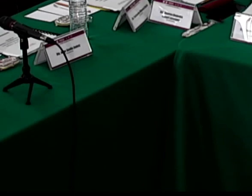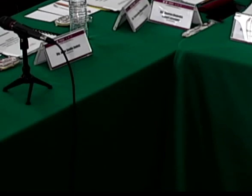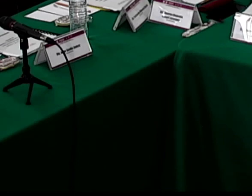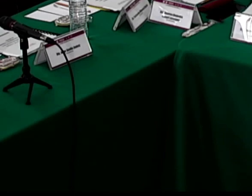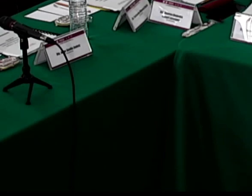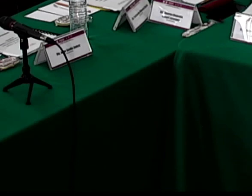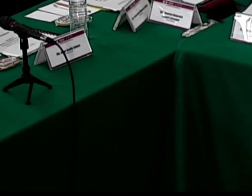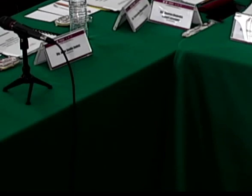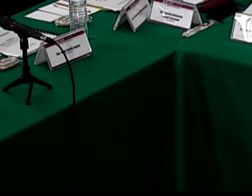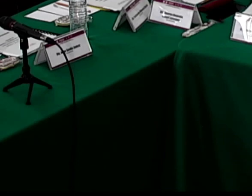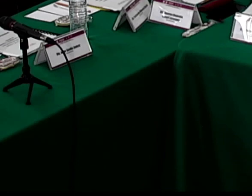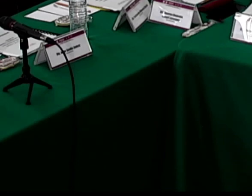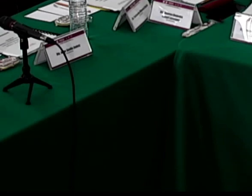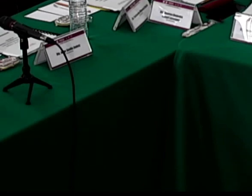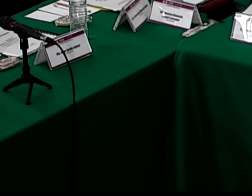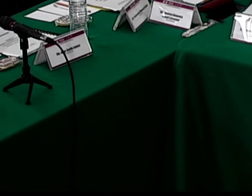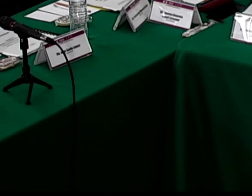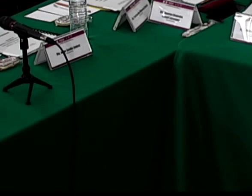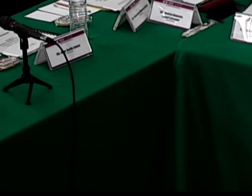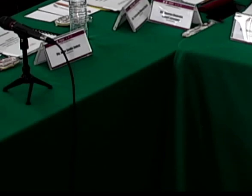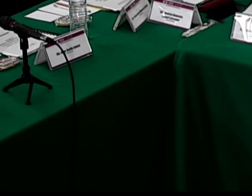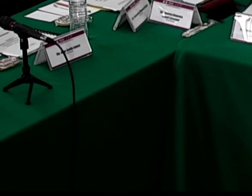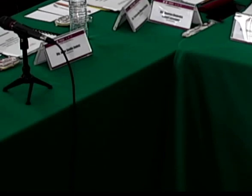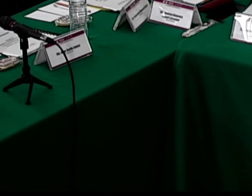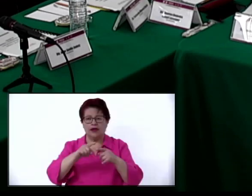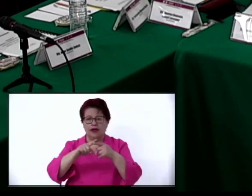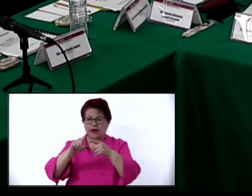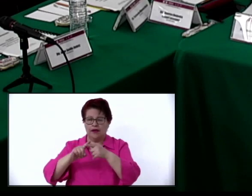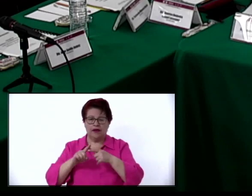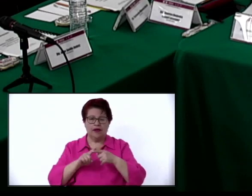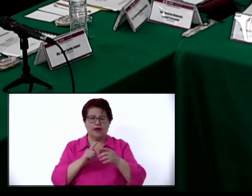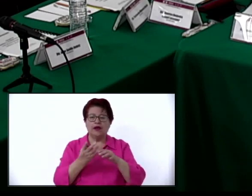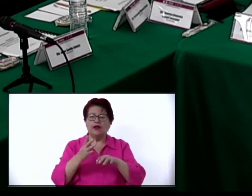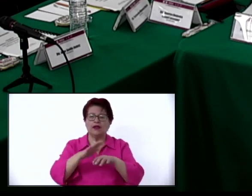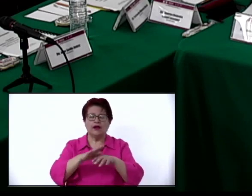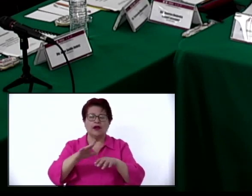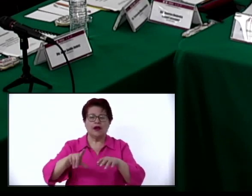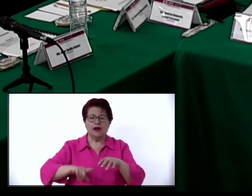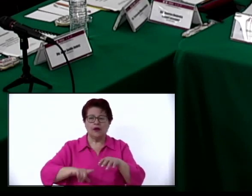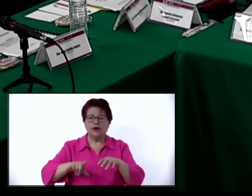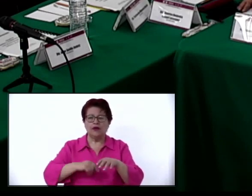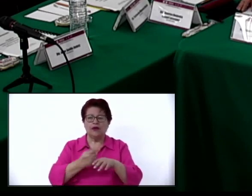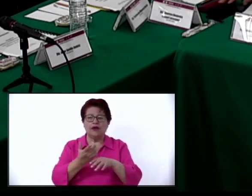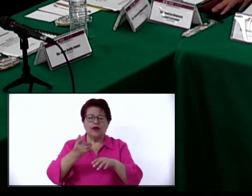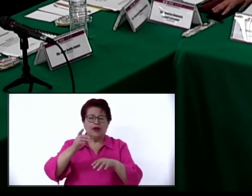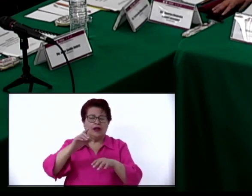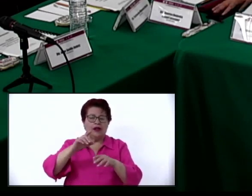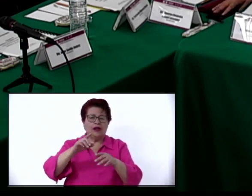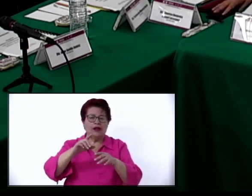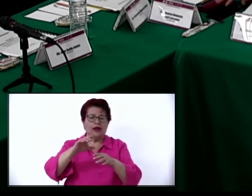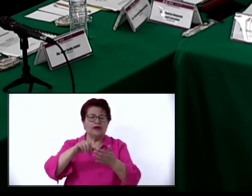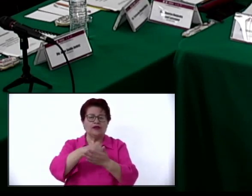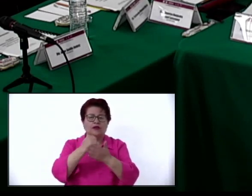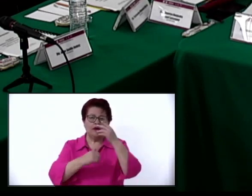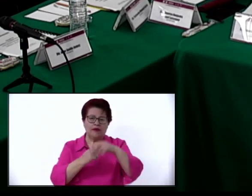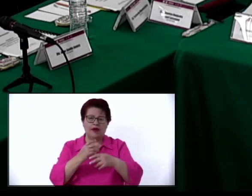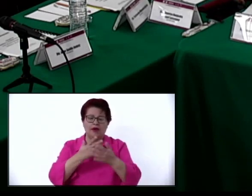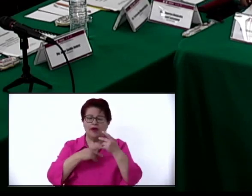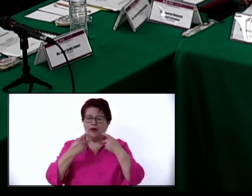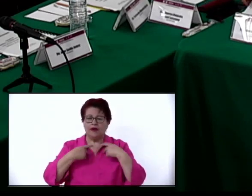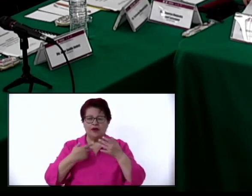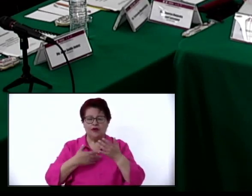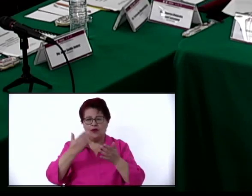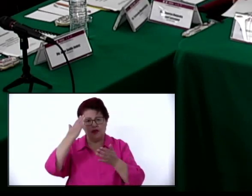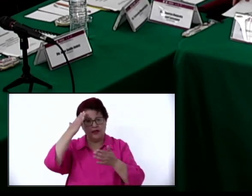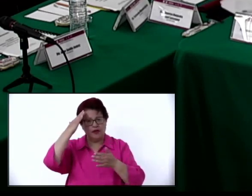las personas titulares de las secretarías que integran el Gabinete del Gobierno de la Ciudad de México, de la persona